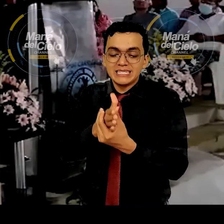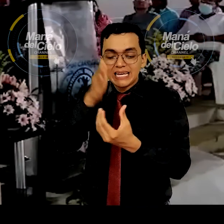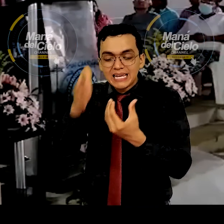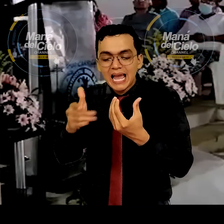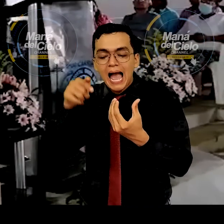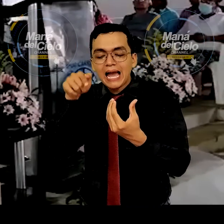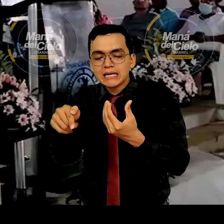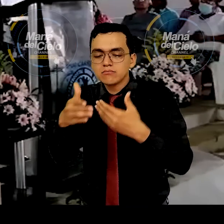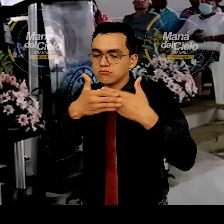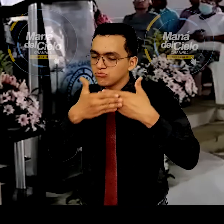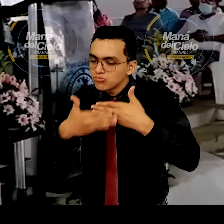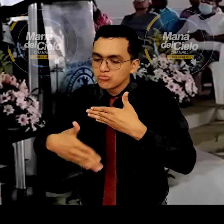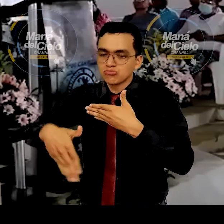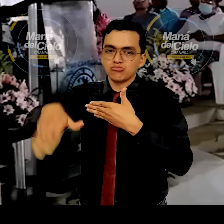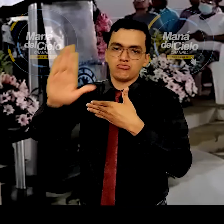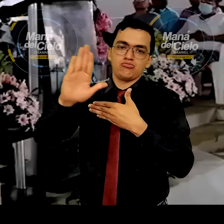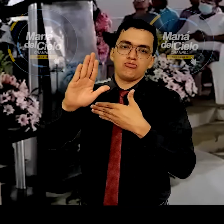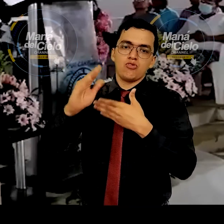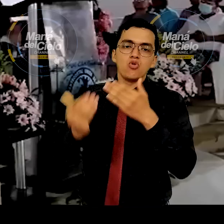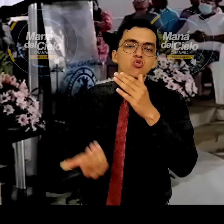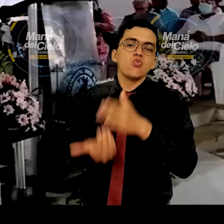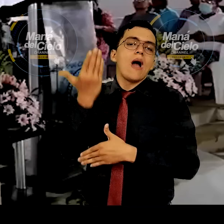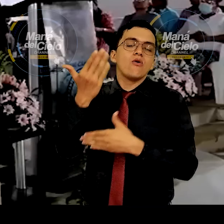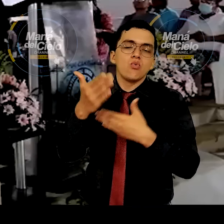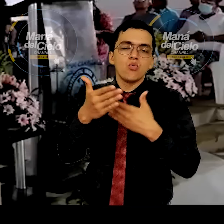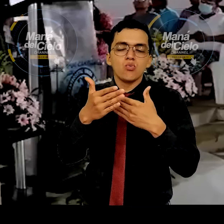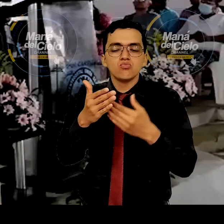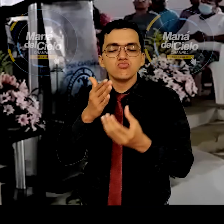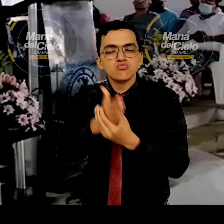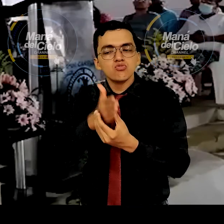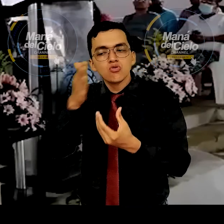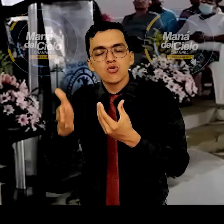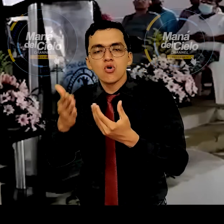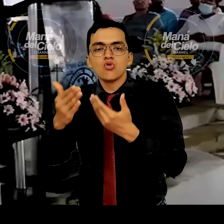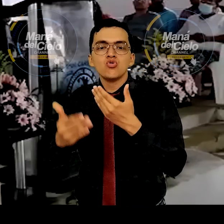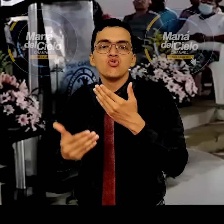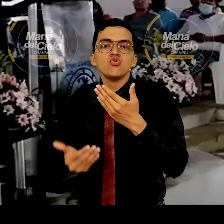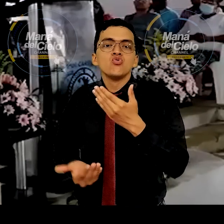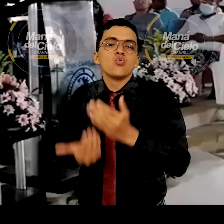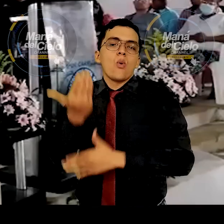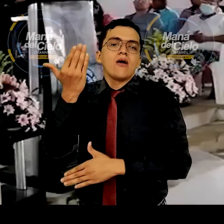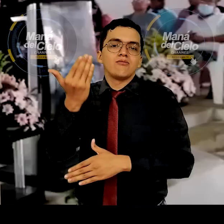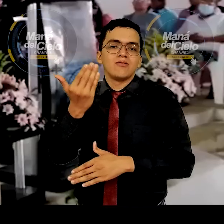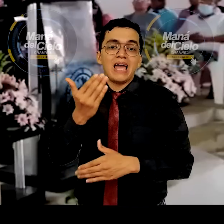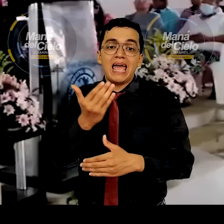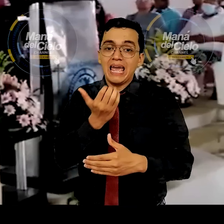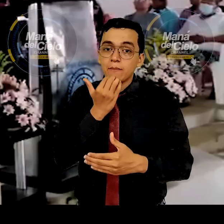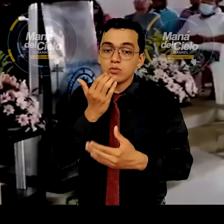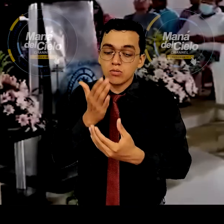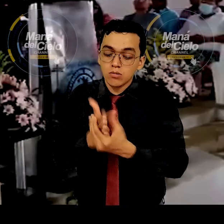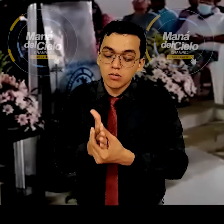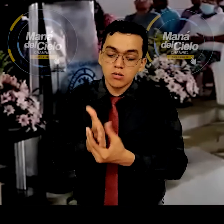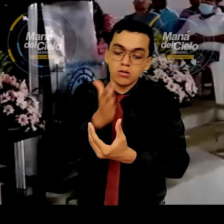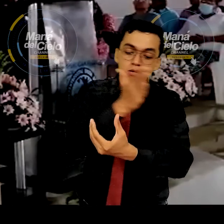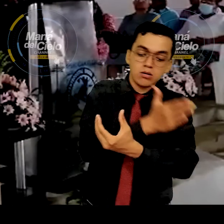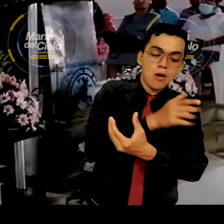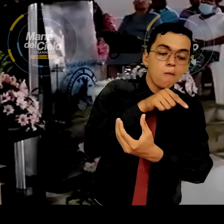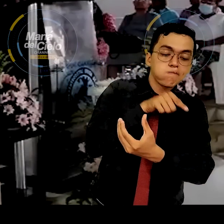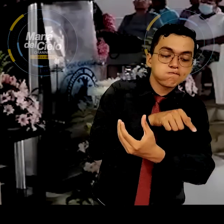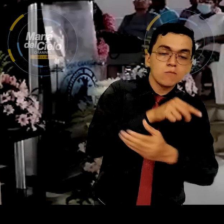Usted es una persona del Nuevo Testamento y tiene una doctrina cristiana que le va a dar respuesta a